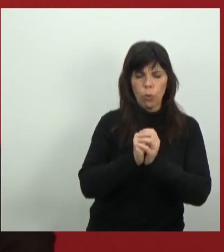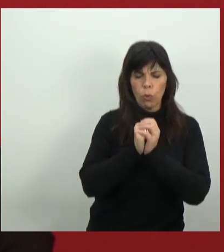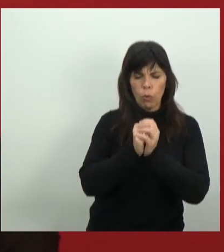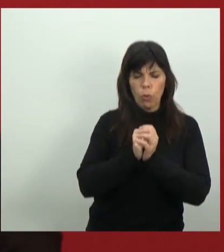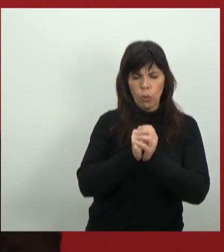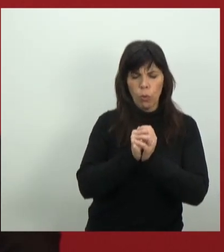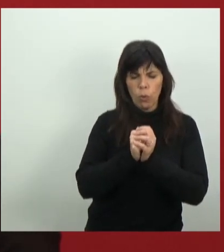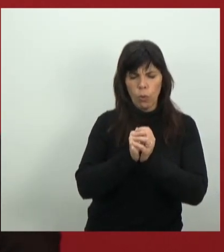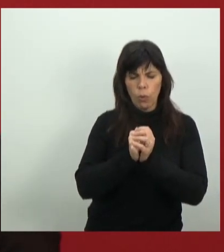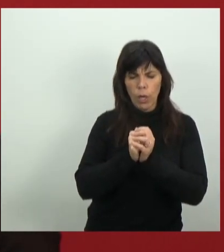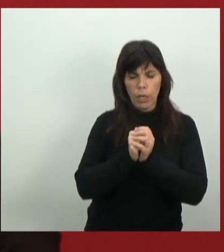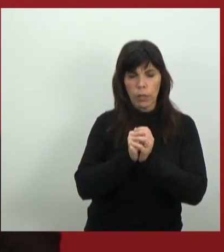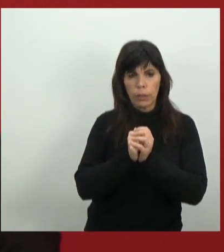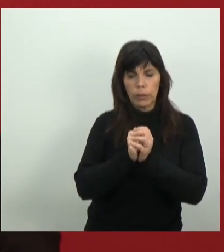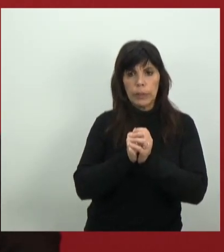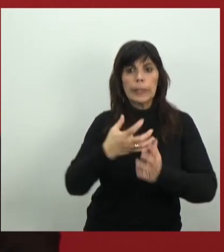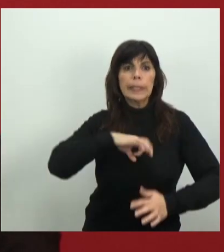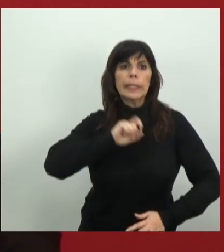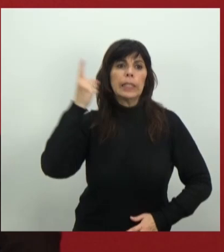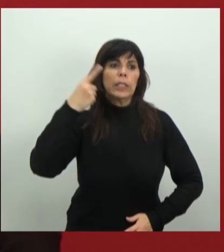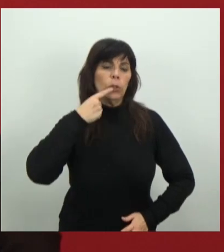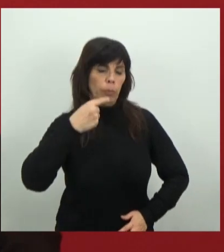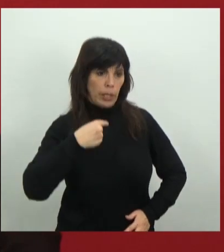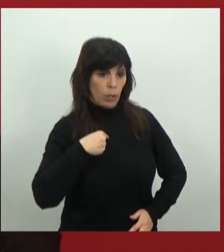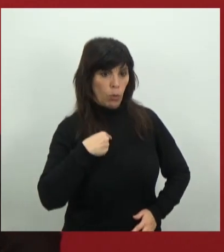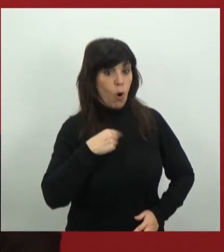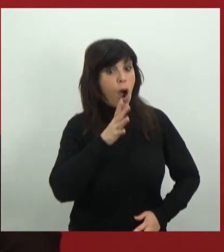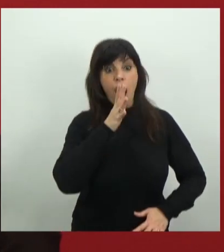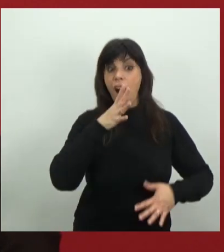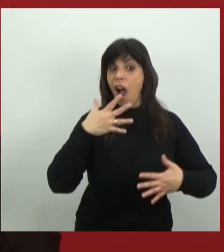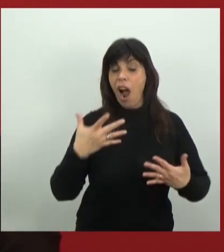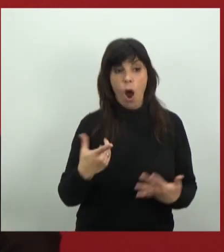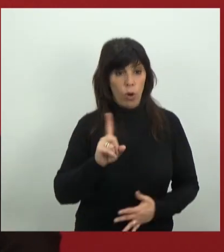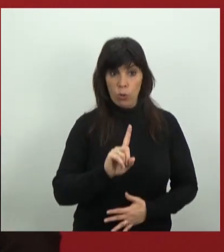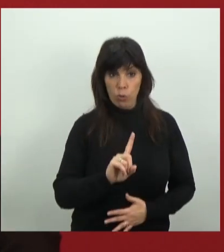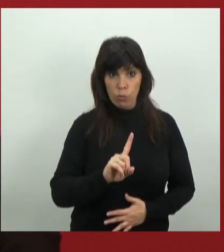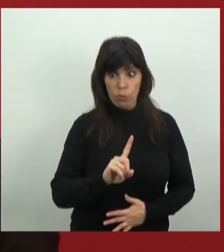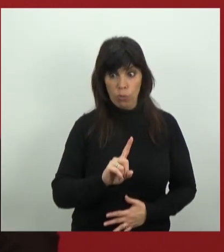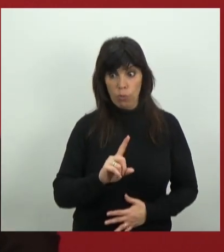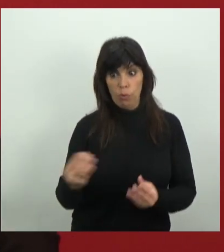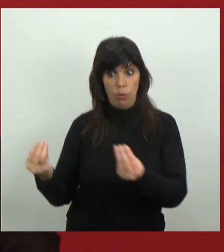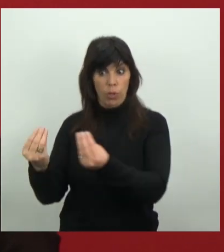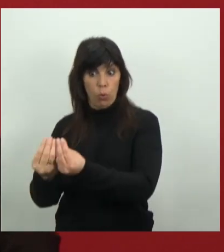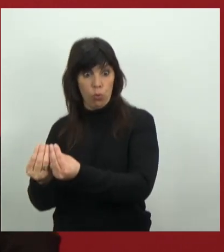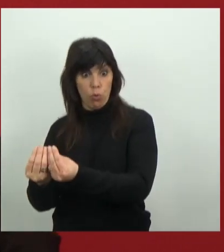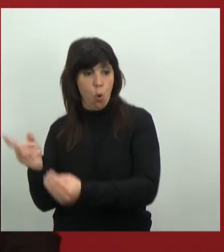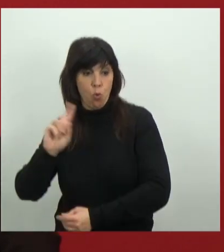posible porque el Señor me dijo, no, ahora no, no lo hagas ahora. Y yo no sabía por